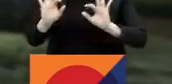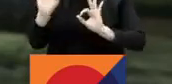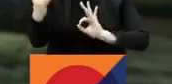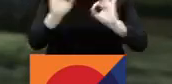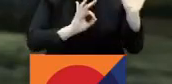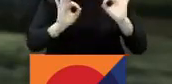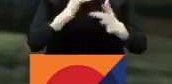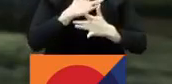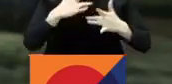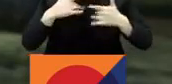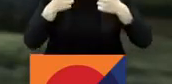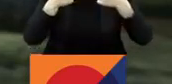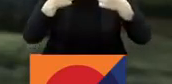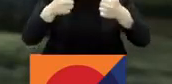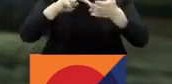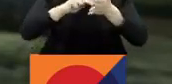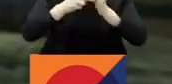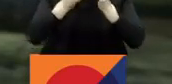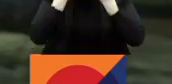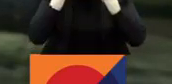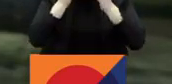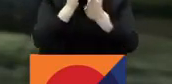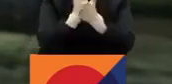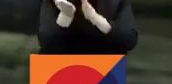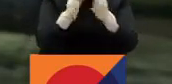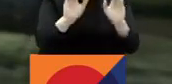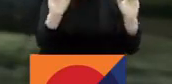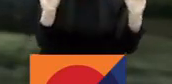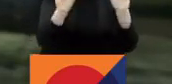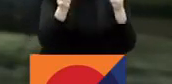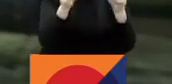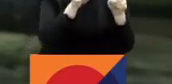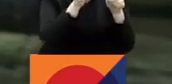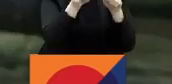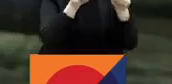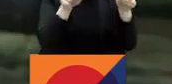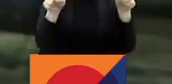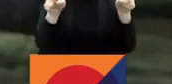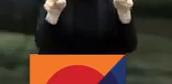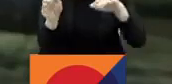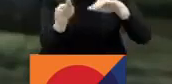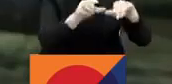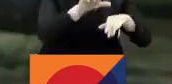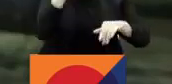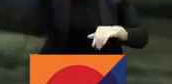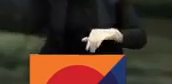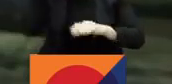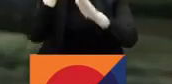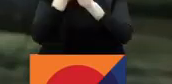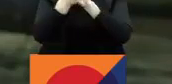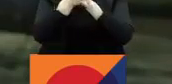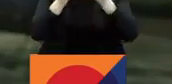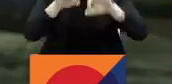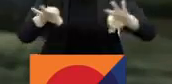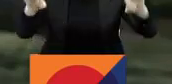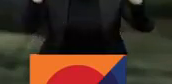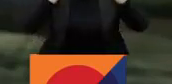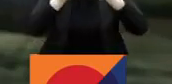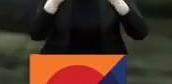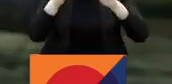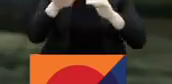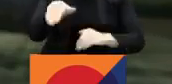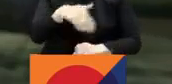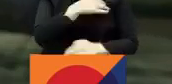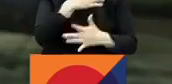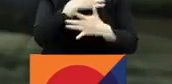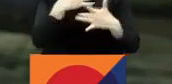estado positivo, ninguno de ellos ha fallecido. Recordemos también una información importante, y es que el Ministerio de Salud ha confirmado que en